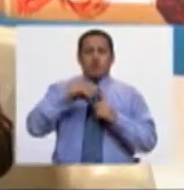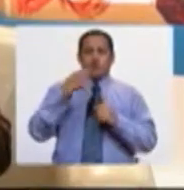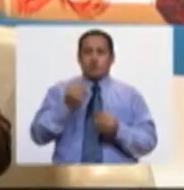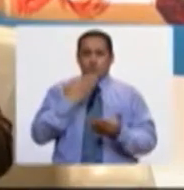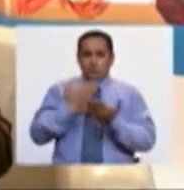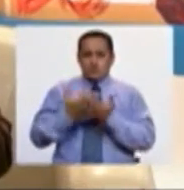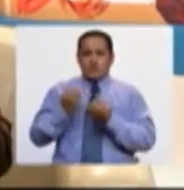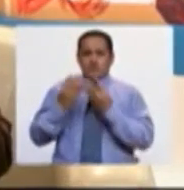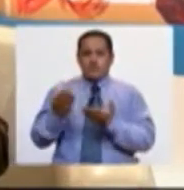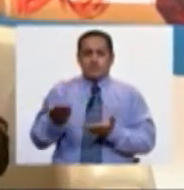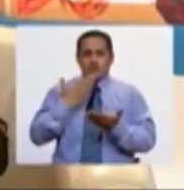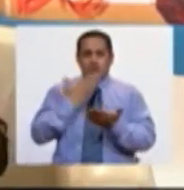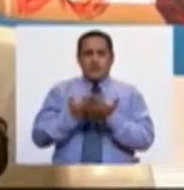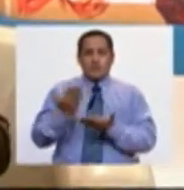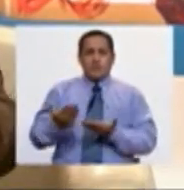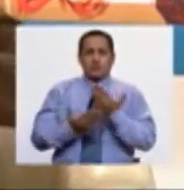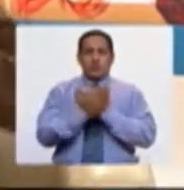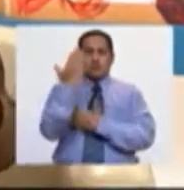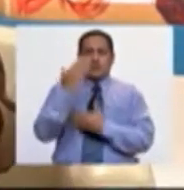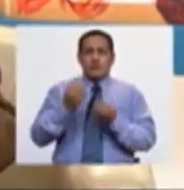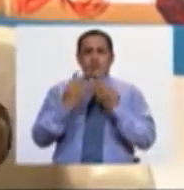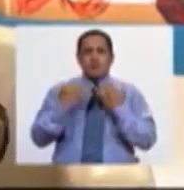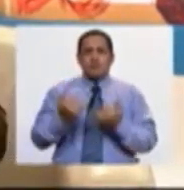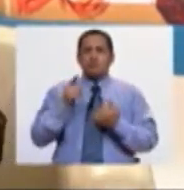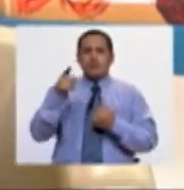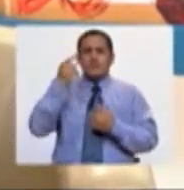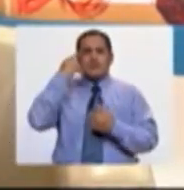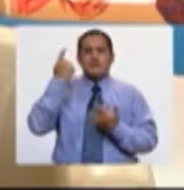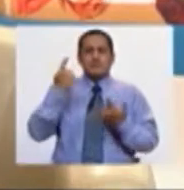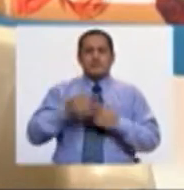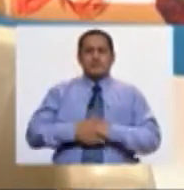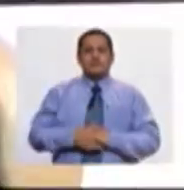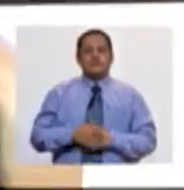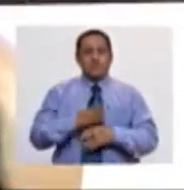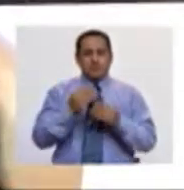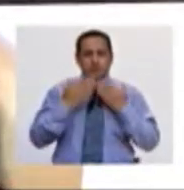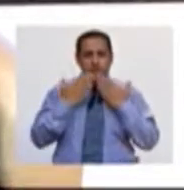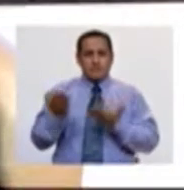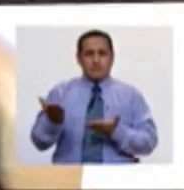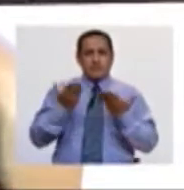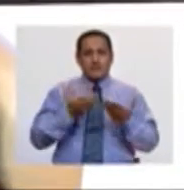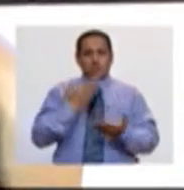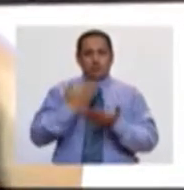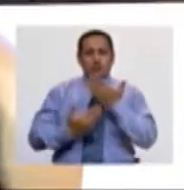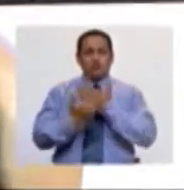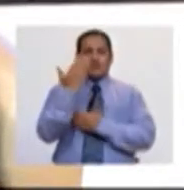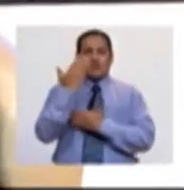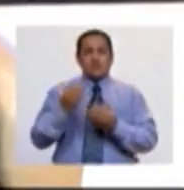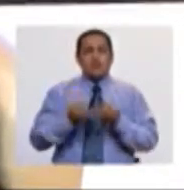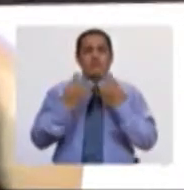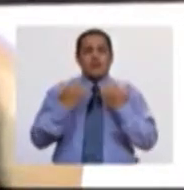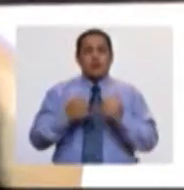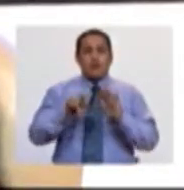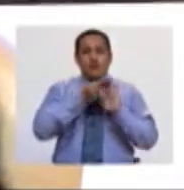Doctor Guibovich, muchas gracias por estar con nosotros esta mañana. ¿Qué le parece esta decisión del TC? Muchas gracias por la invitación, buenos días. Yo